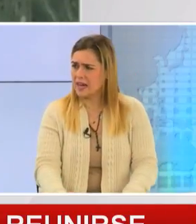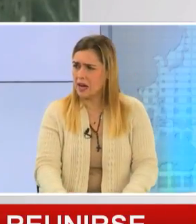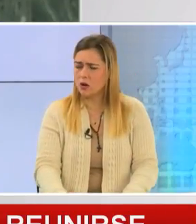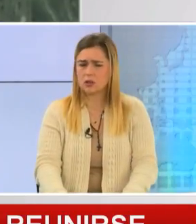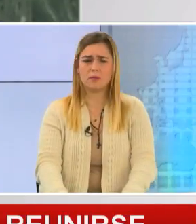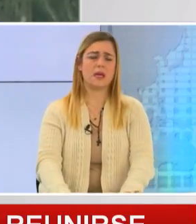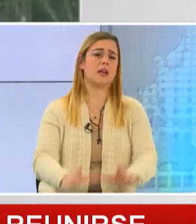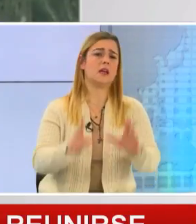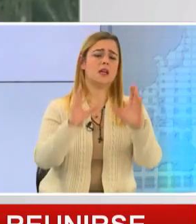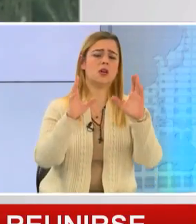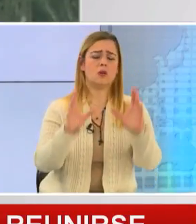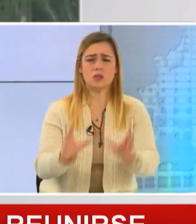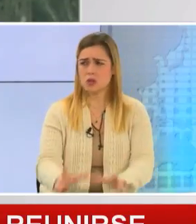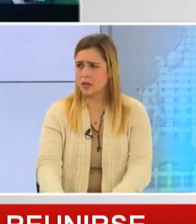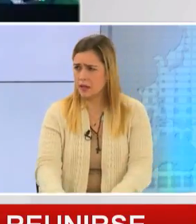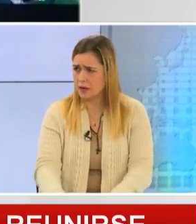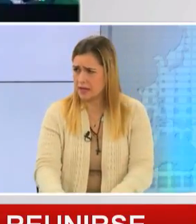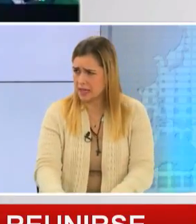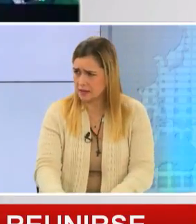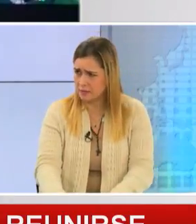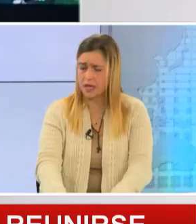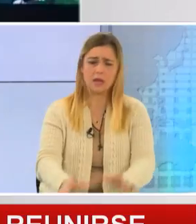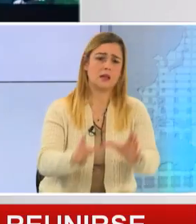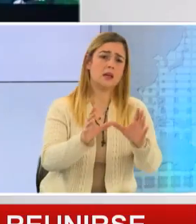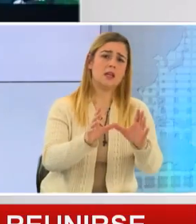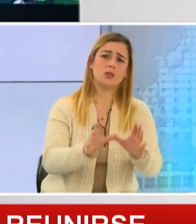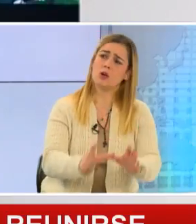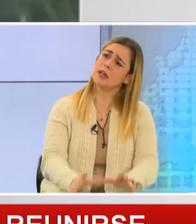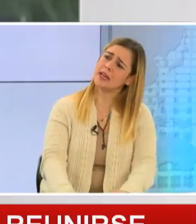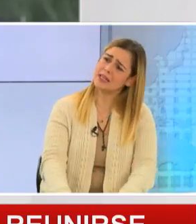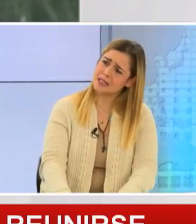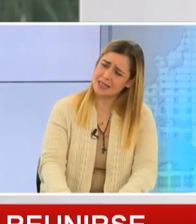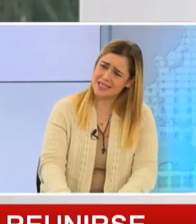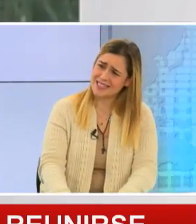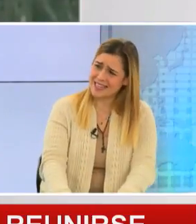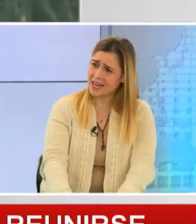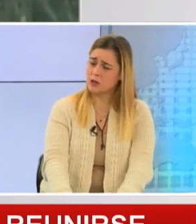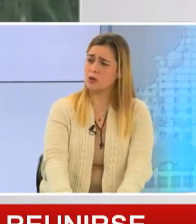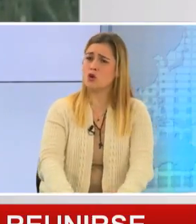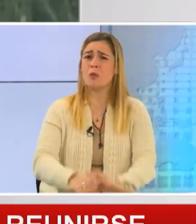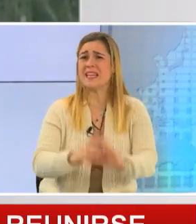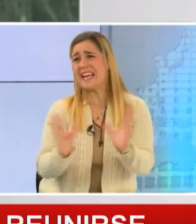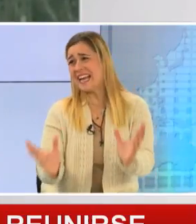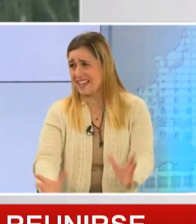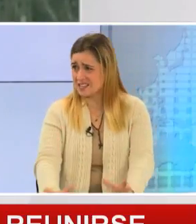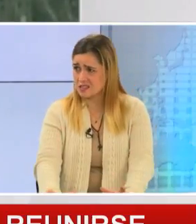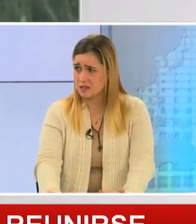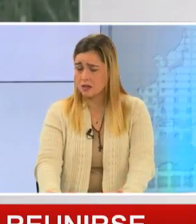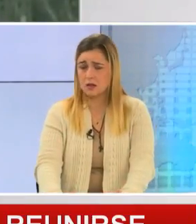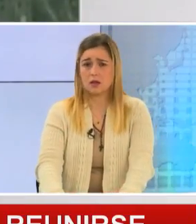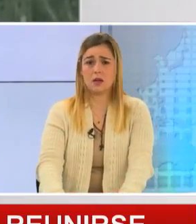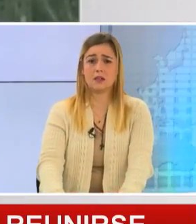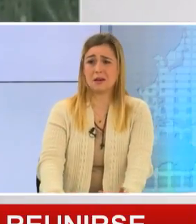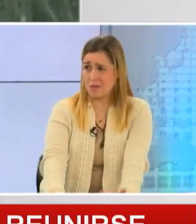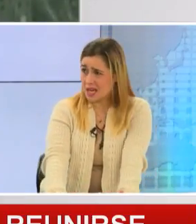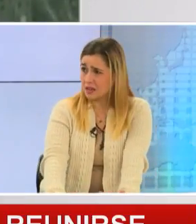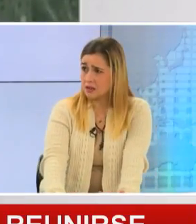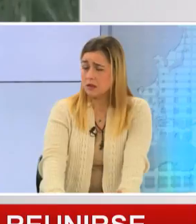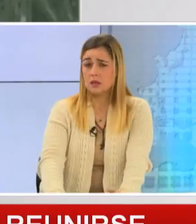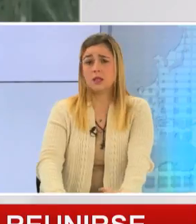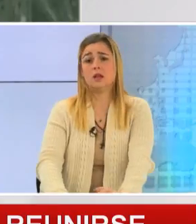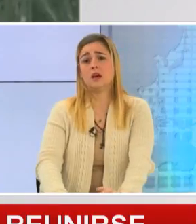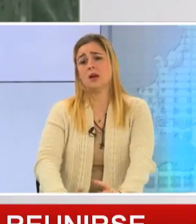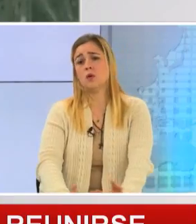a diálogo también, y comisiones de la verdad también, y toda clase de escenarios nominales